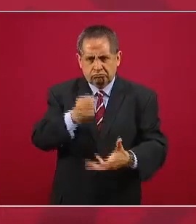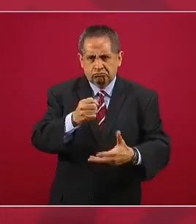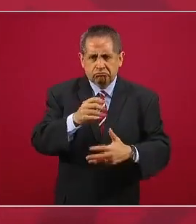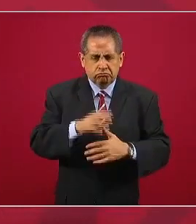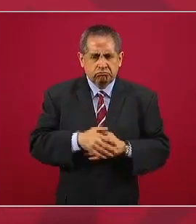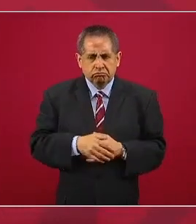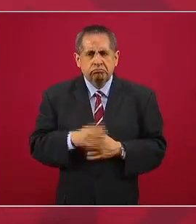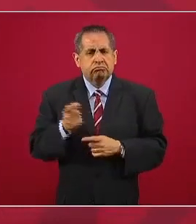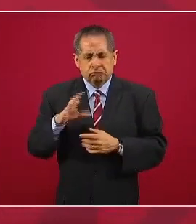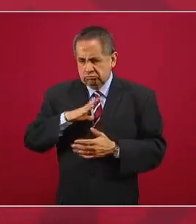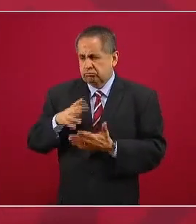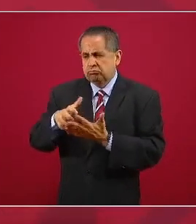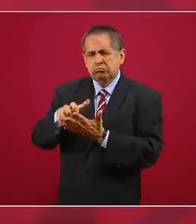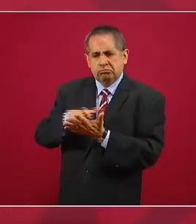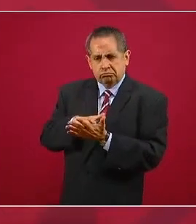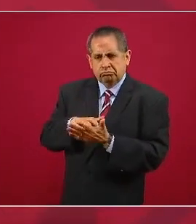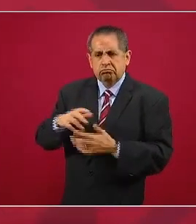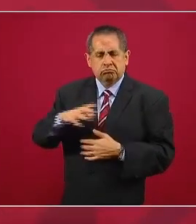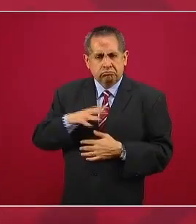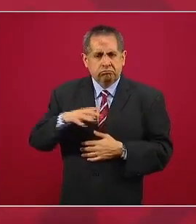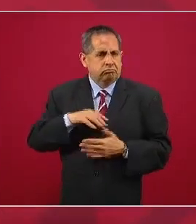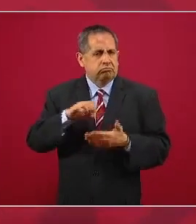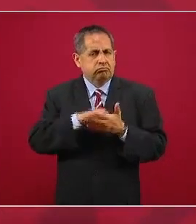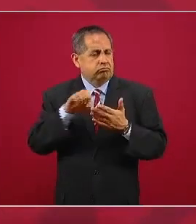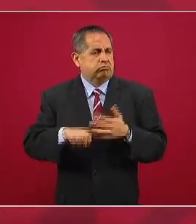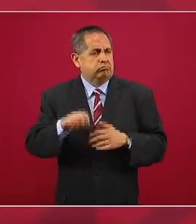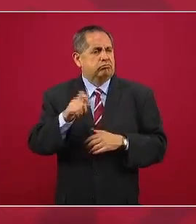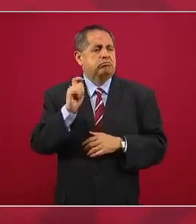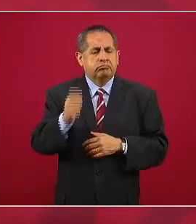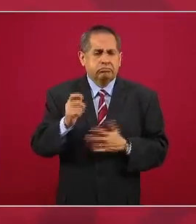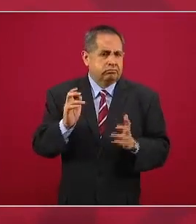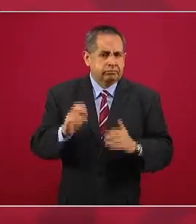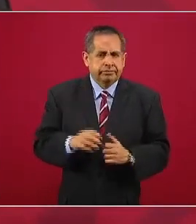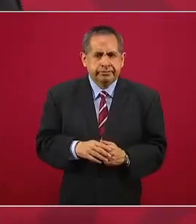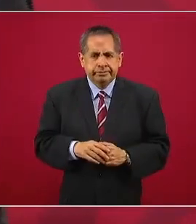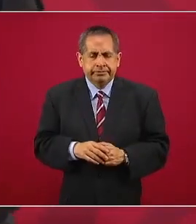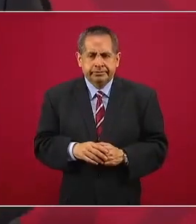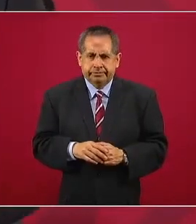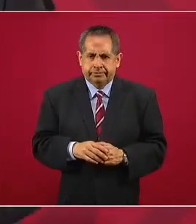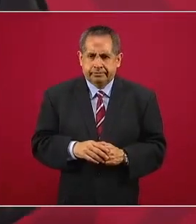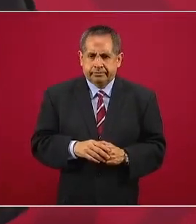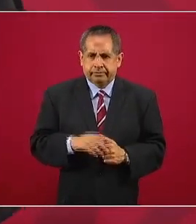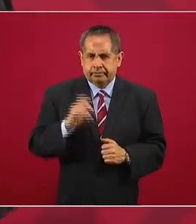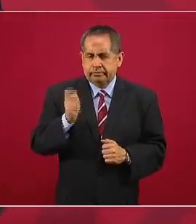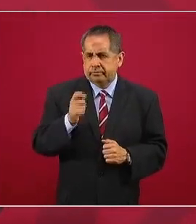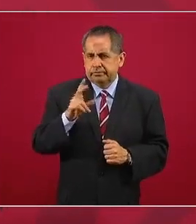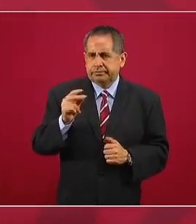hay austeridad, por ejemplo, en que ya no